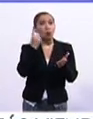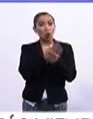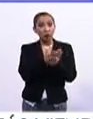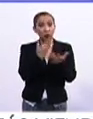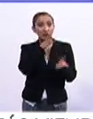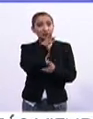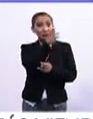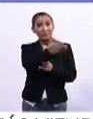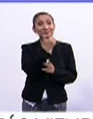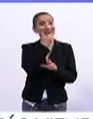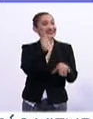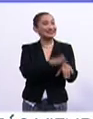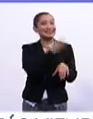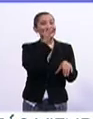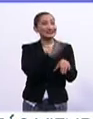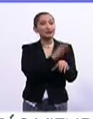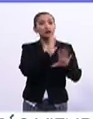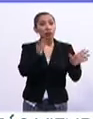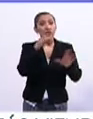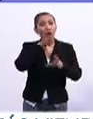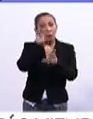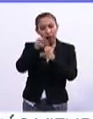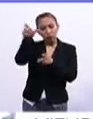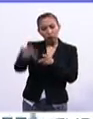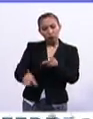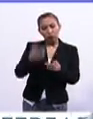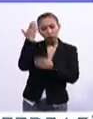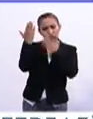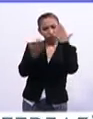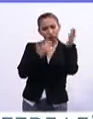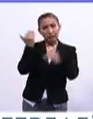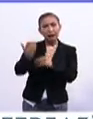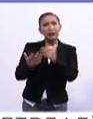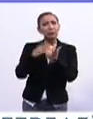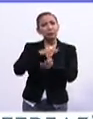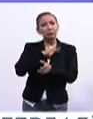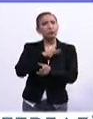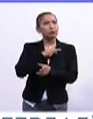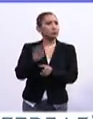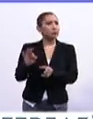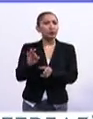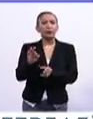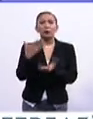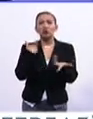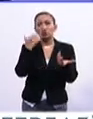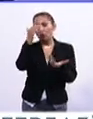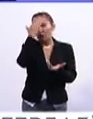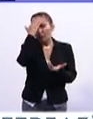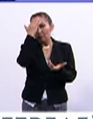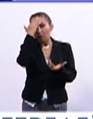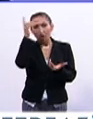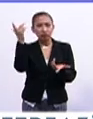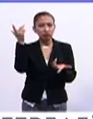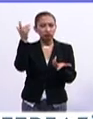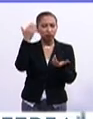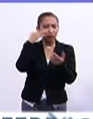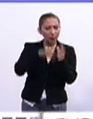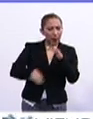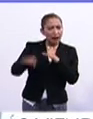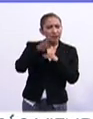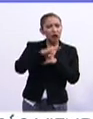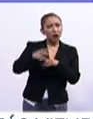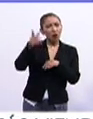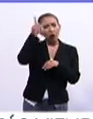los resultados sean la prioridad, sino que de forma integral podamos abarcar desde un conocimiento logístico